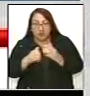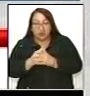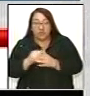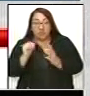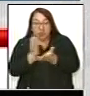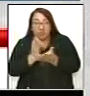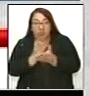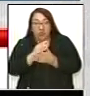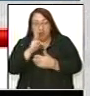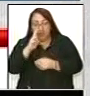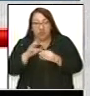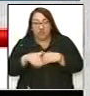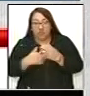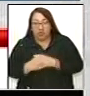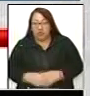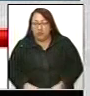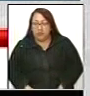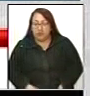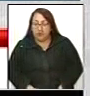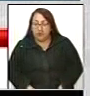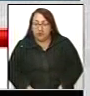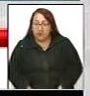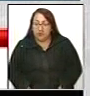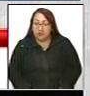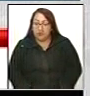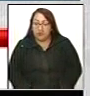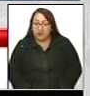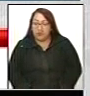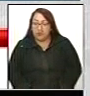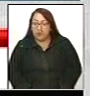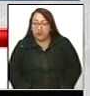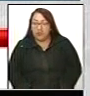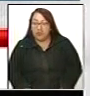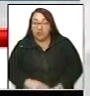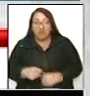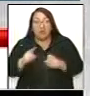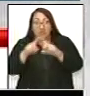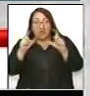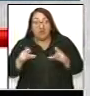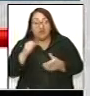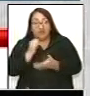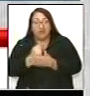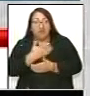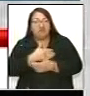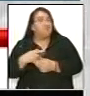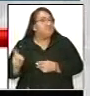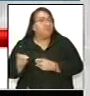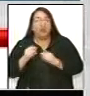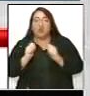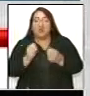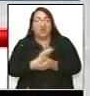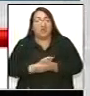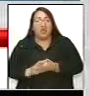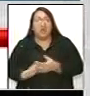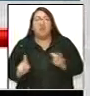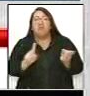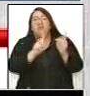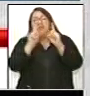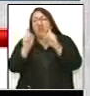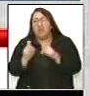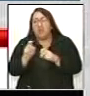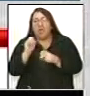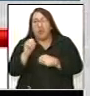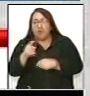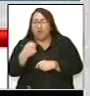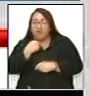de preferencia también en formato impreso. Sin embargo, estos certificados, Presidenta, no se han entregado. La pregunta es, ¿hay